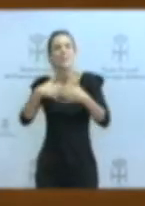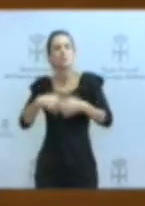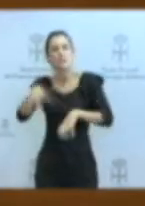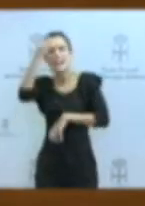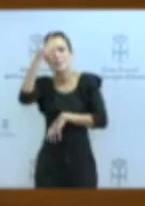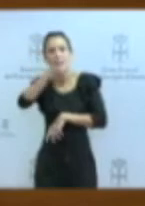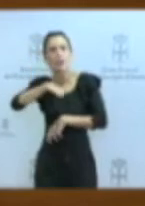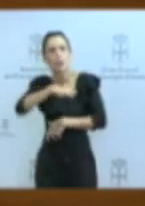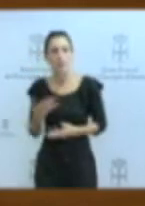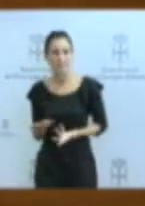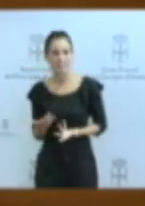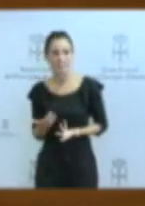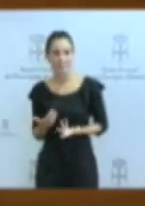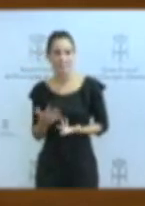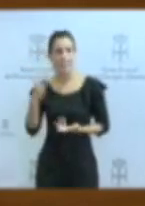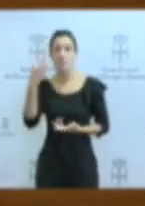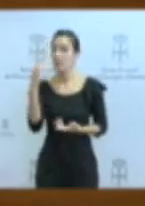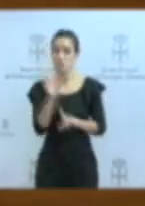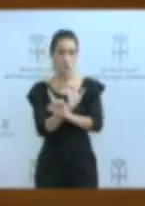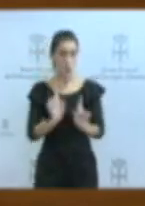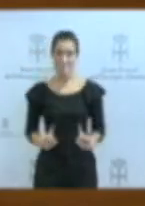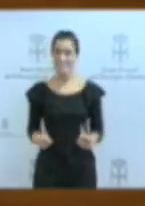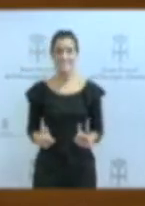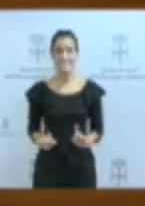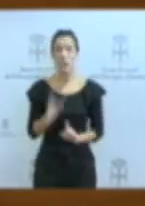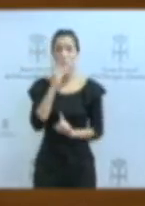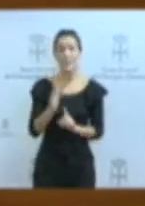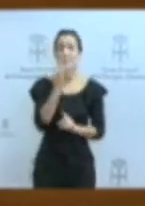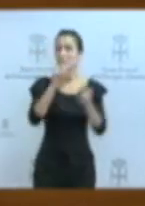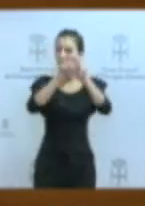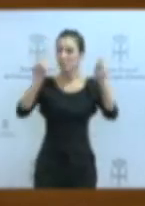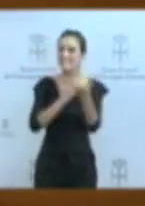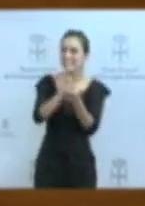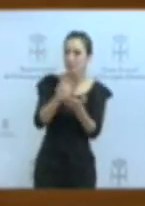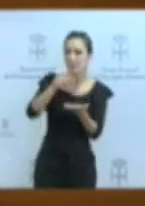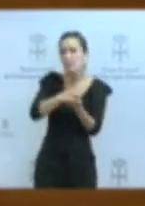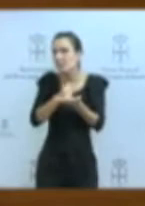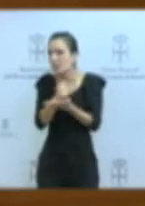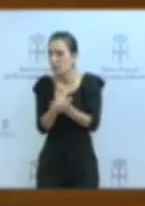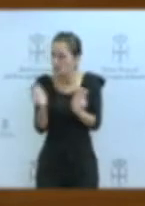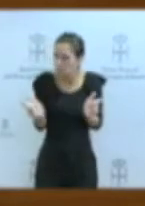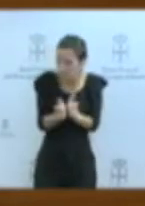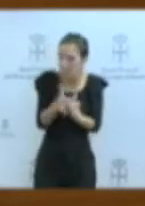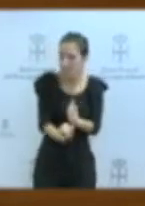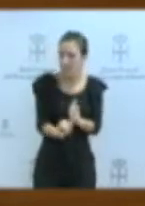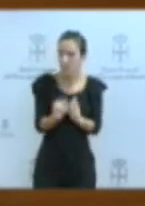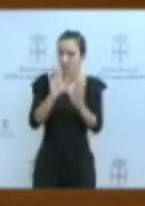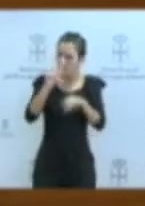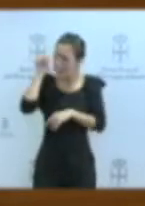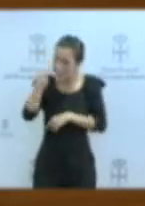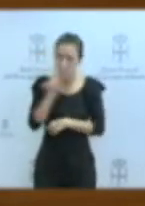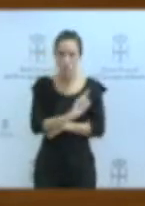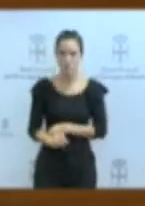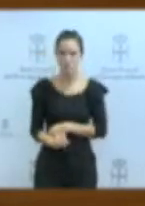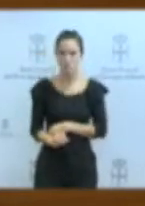donde hay sobre todo empresas de servicios y alguna pequeña farmacéutica. No está ahí. Las conexiones que pueden ser interesantes desde el aeropuerto